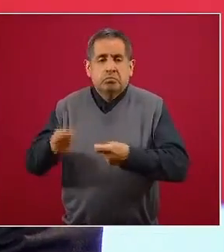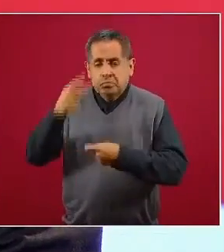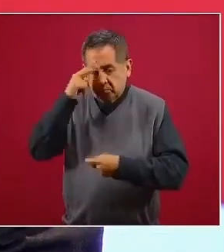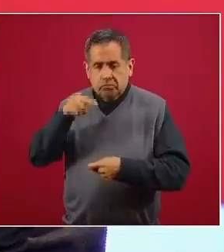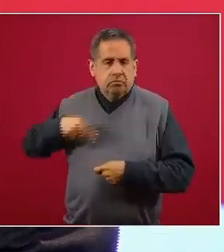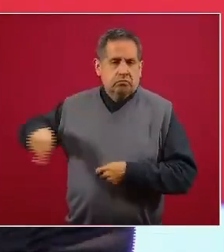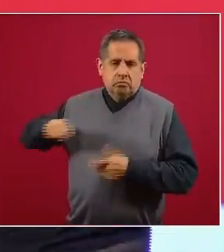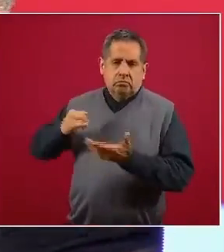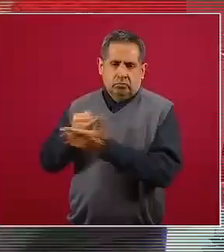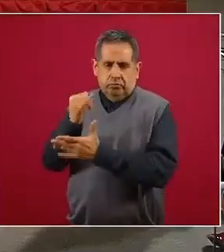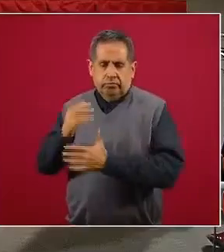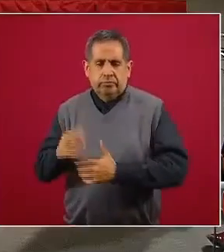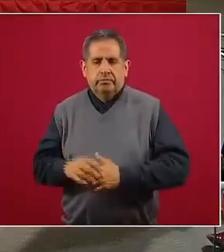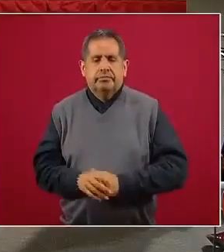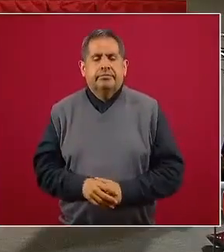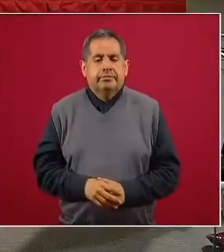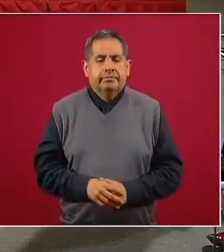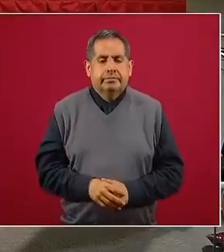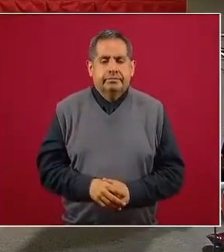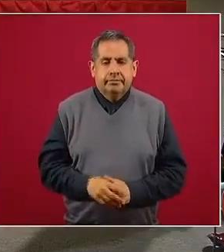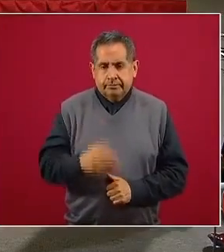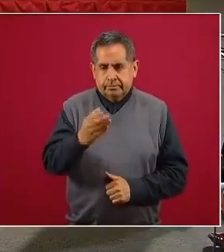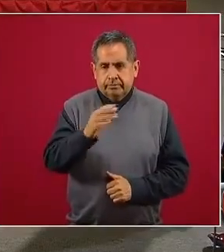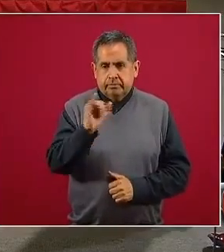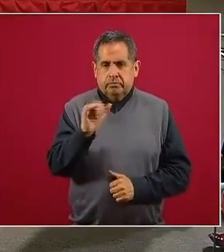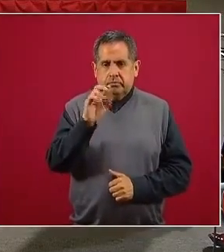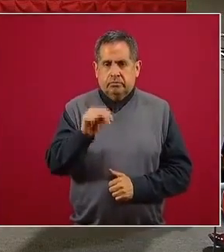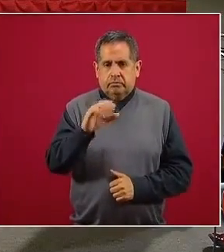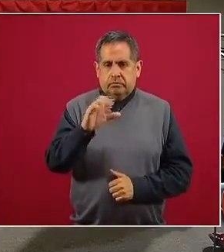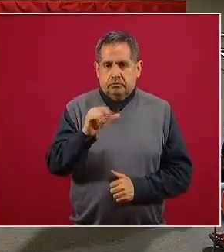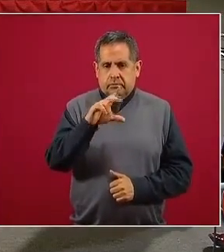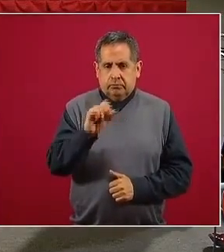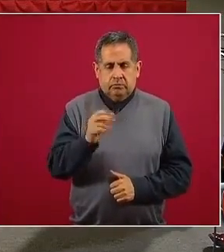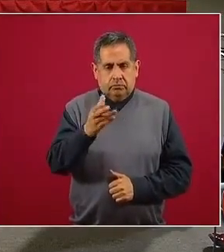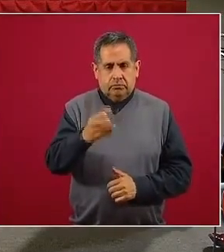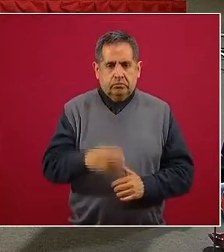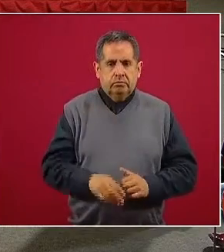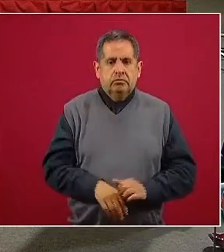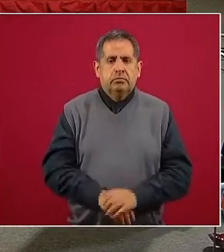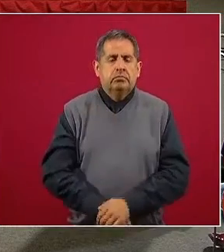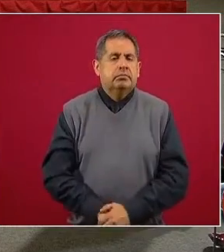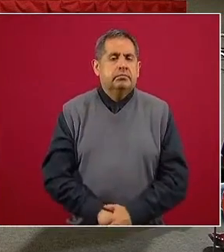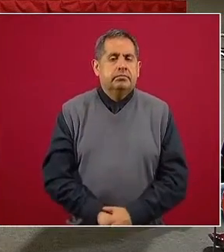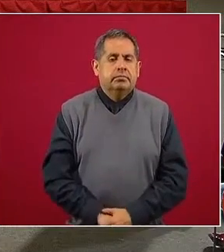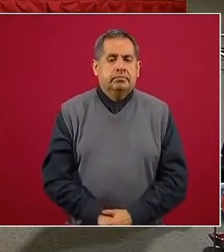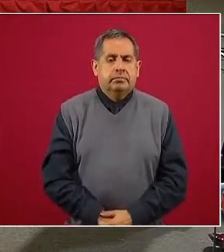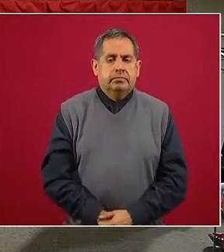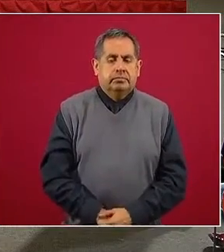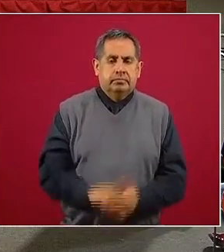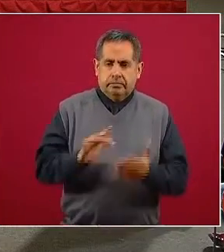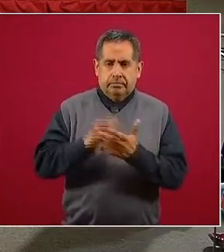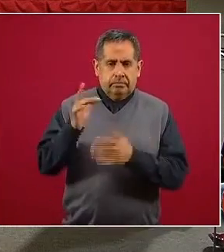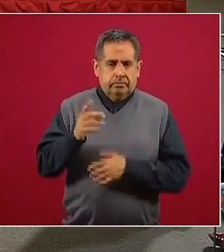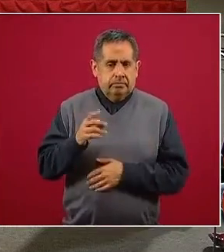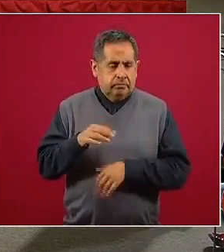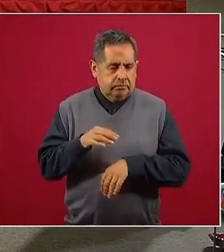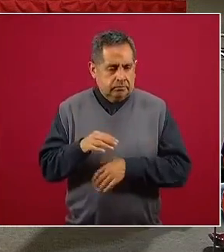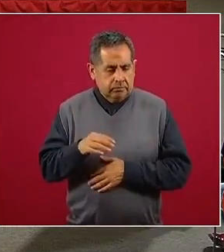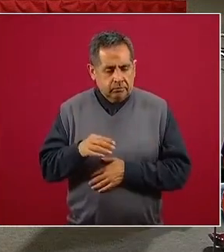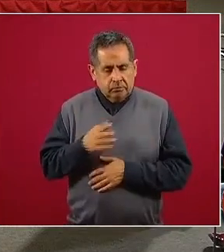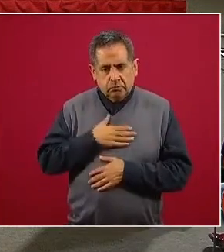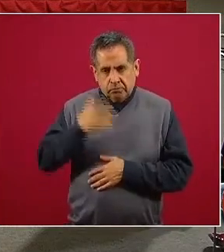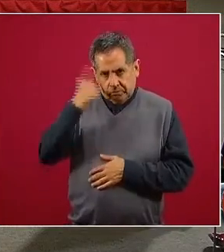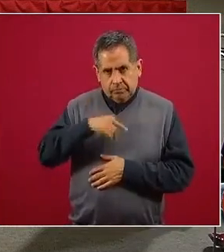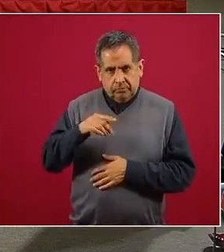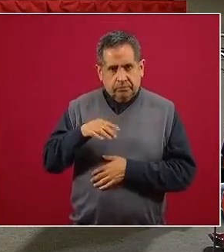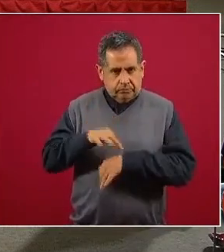mexicanas. Gracias. Juan Carlos Machorro, AM Querétaro. Sí, gracias, doctor. Buenas noches. Juan Carlos